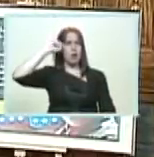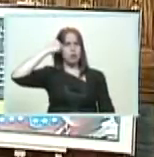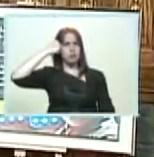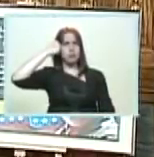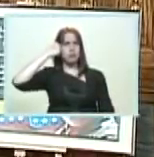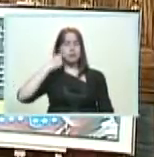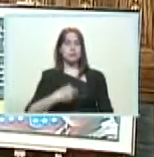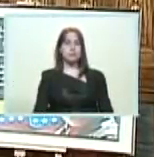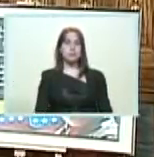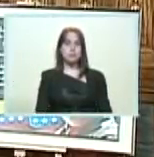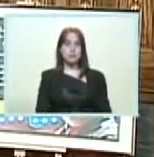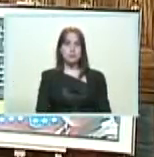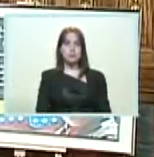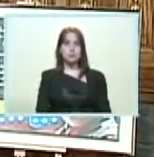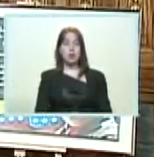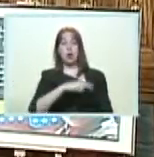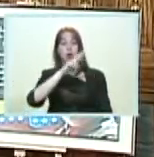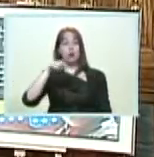proyecto.